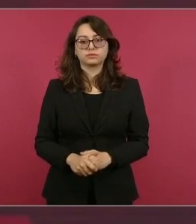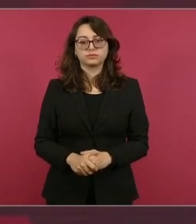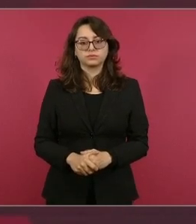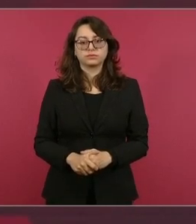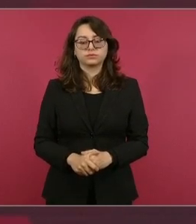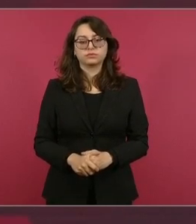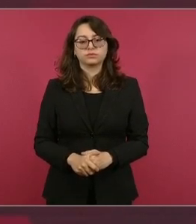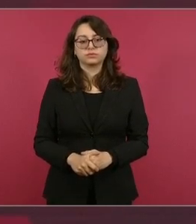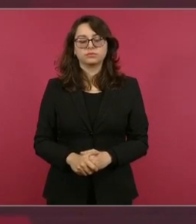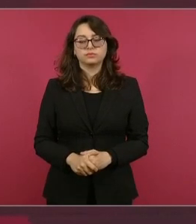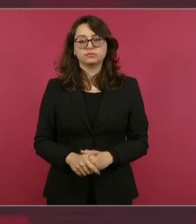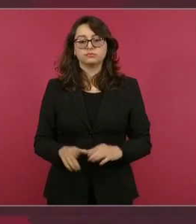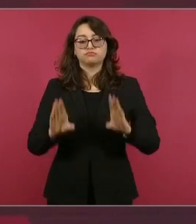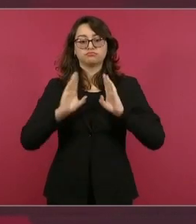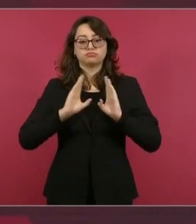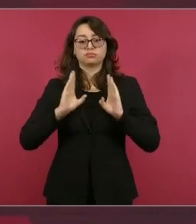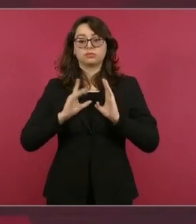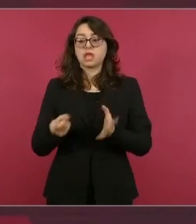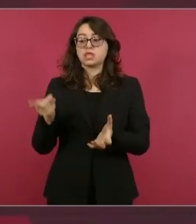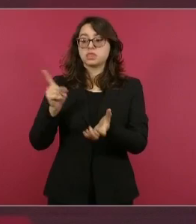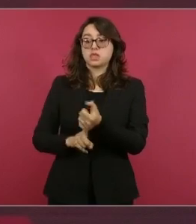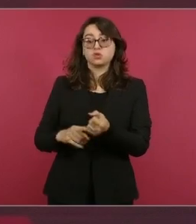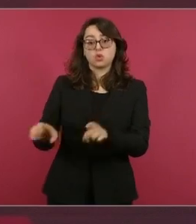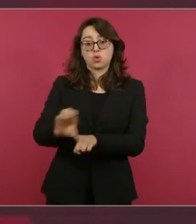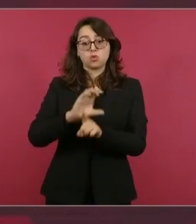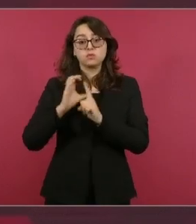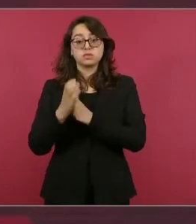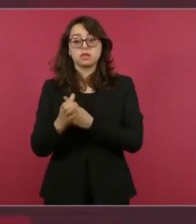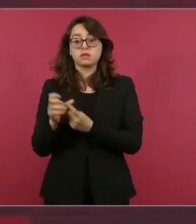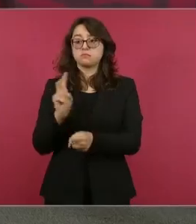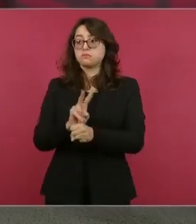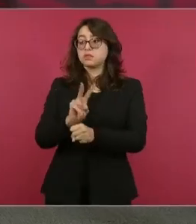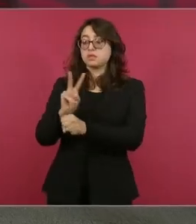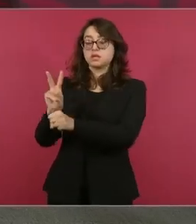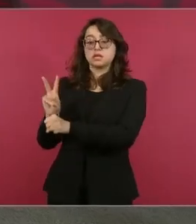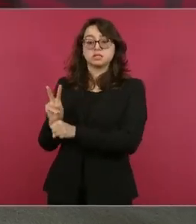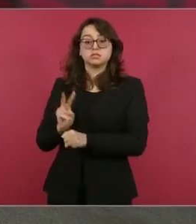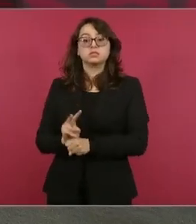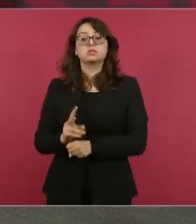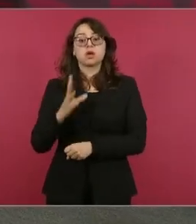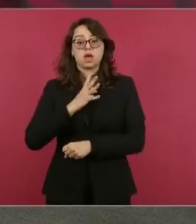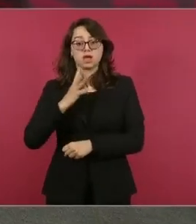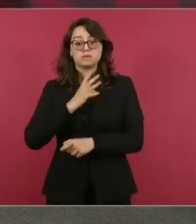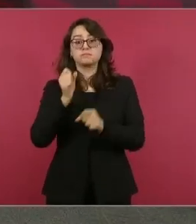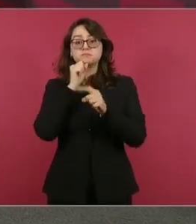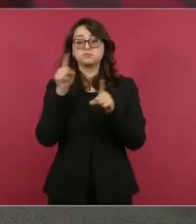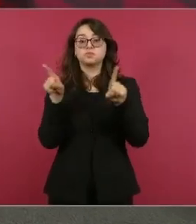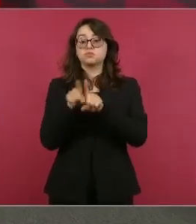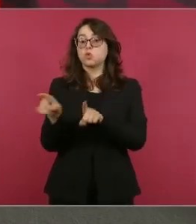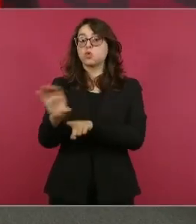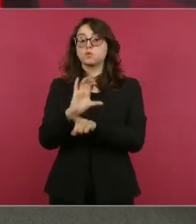y existe también una comisión de derechos humanos